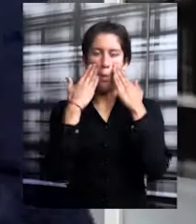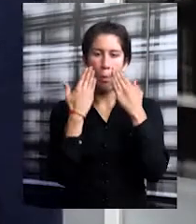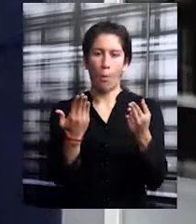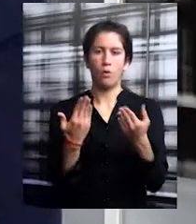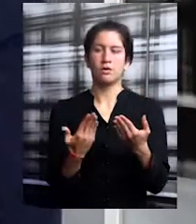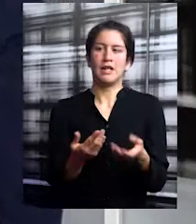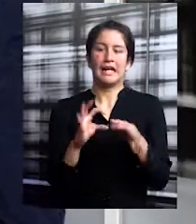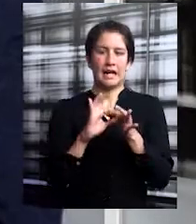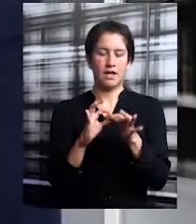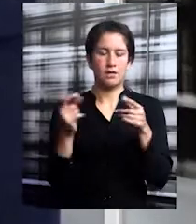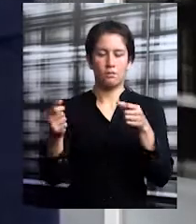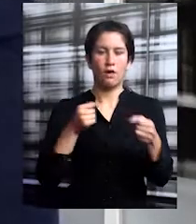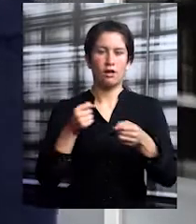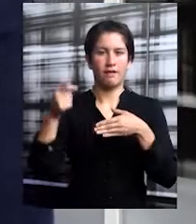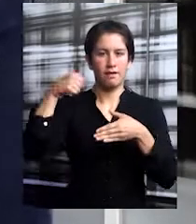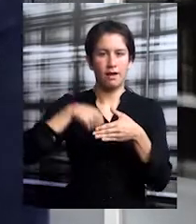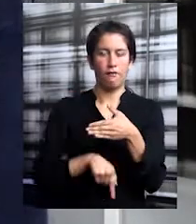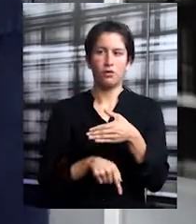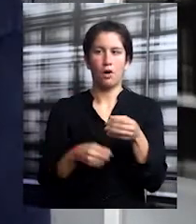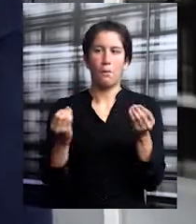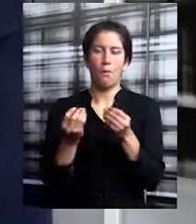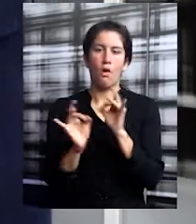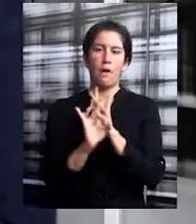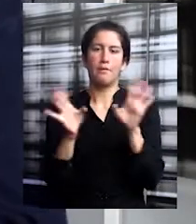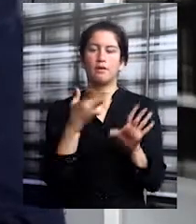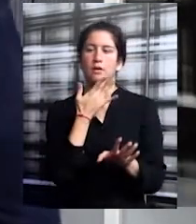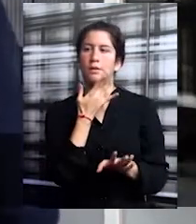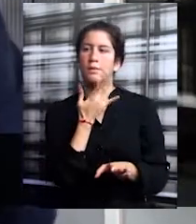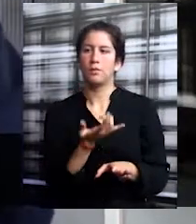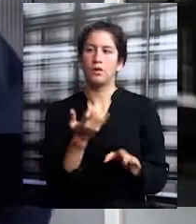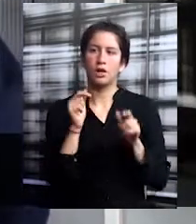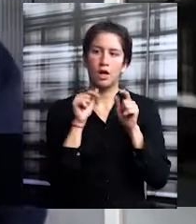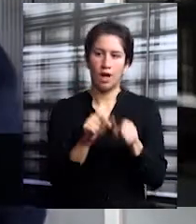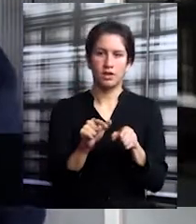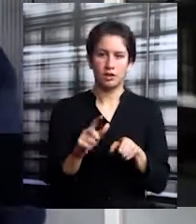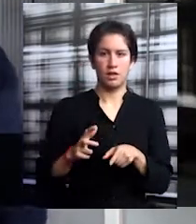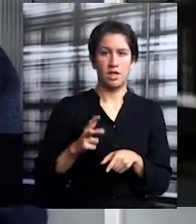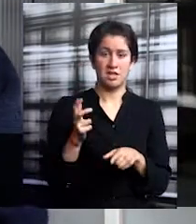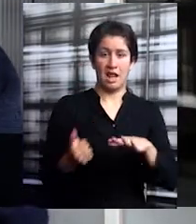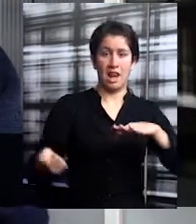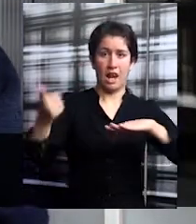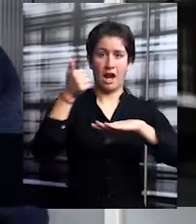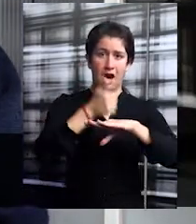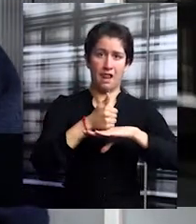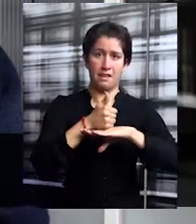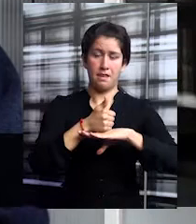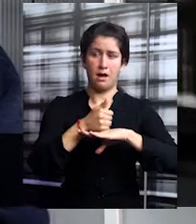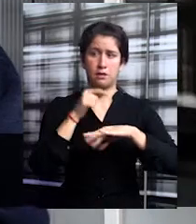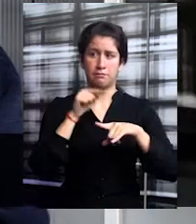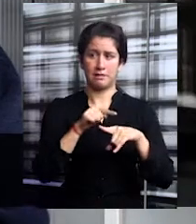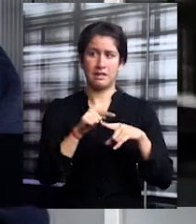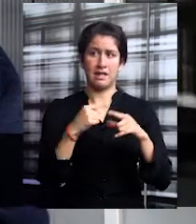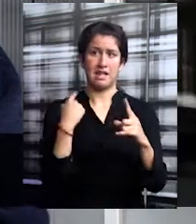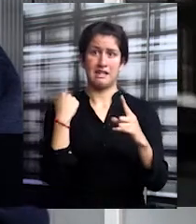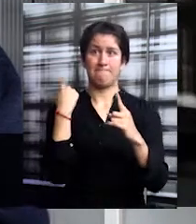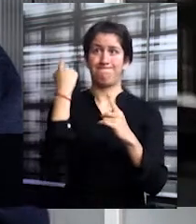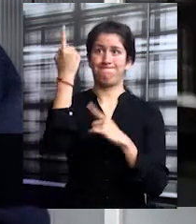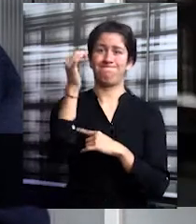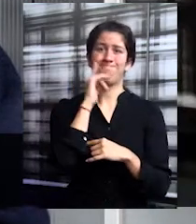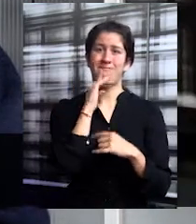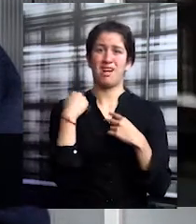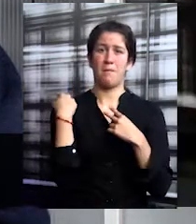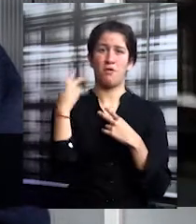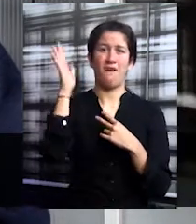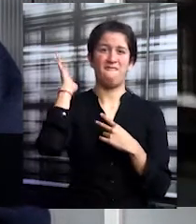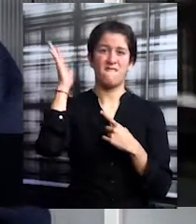¿Cómo está? Un gusto saludarle. Gracias por ser parte de esta entrevista a fondo. Muy especial hoy porque fíjese que a este alcalde le sale más rápido ir a